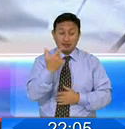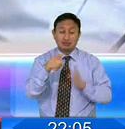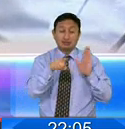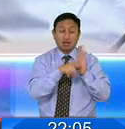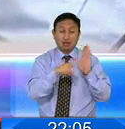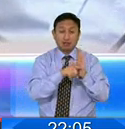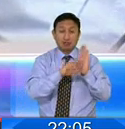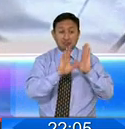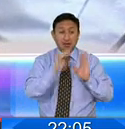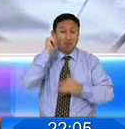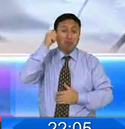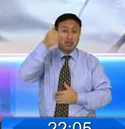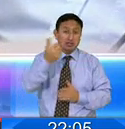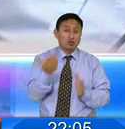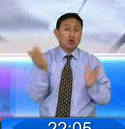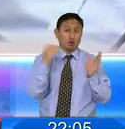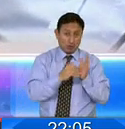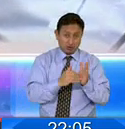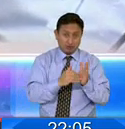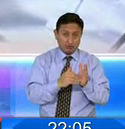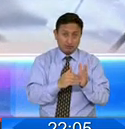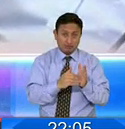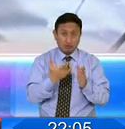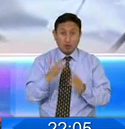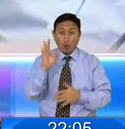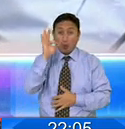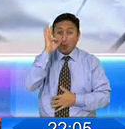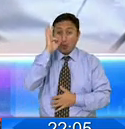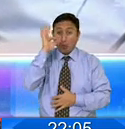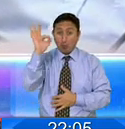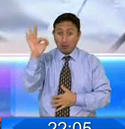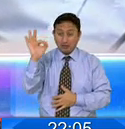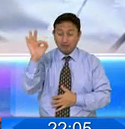los repetirá el día de mañana. Hasta ahora